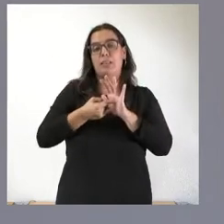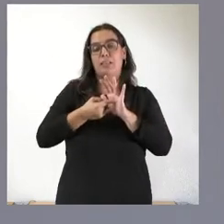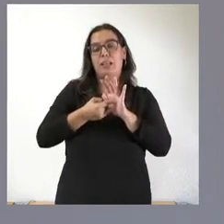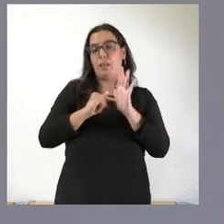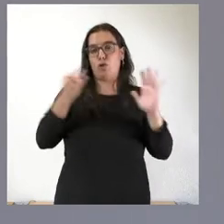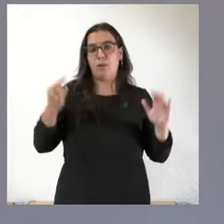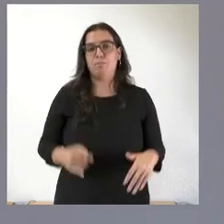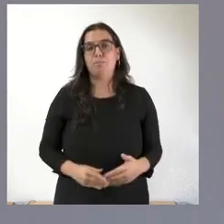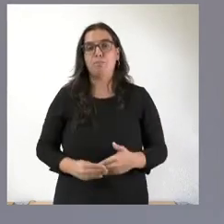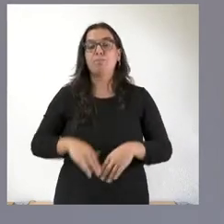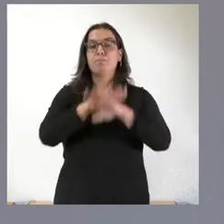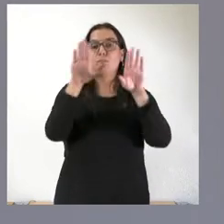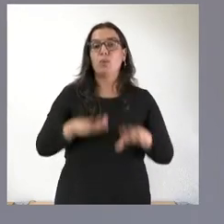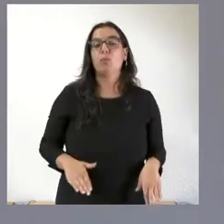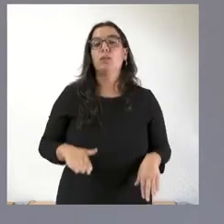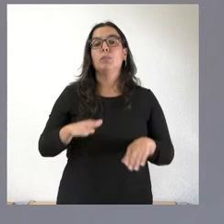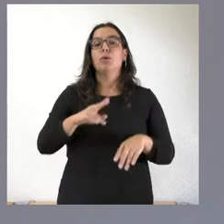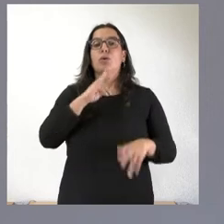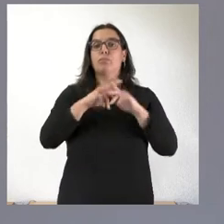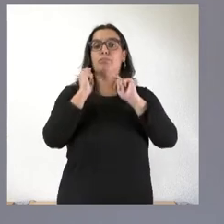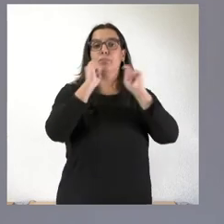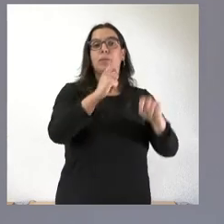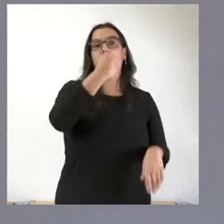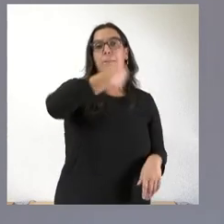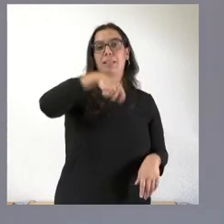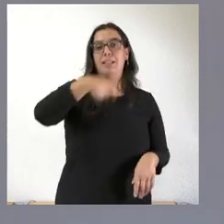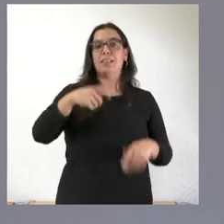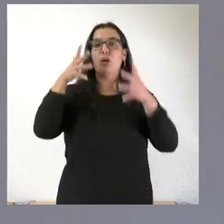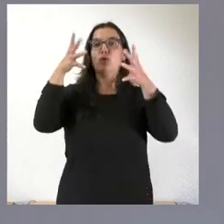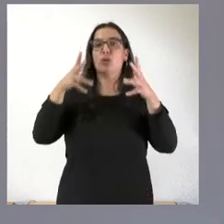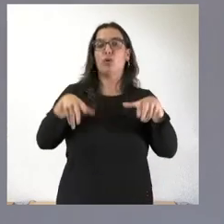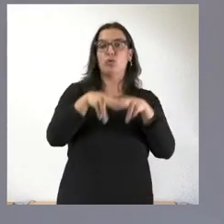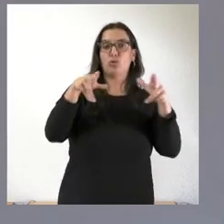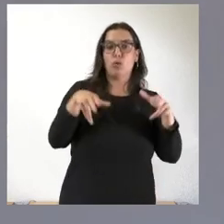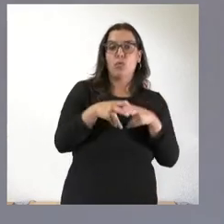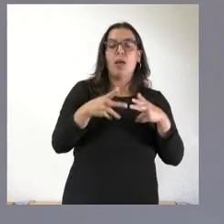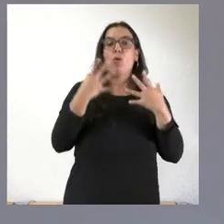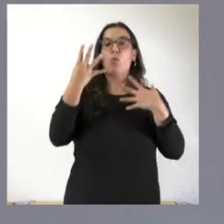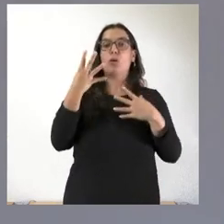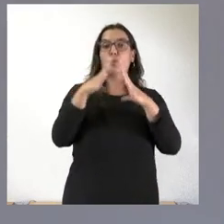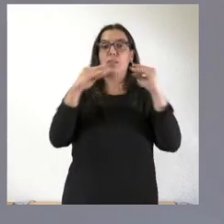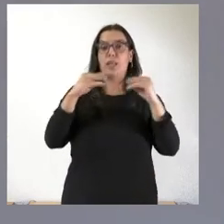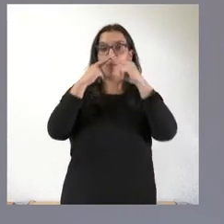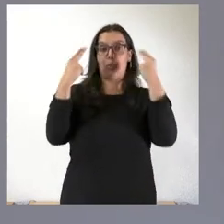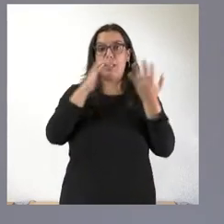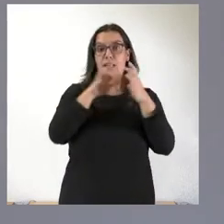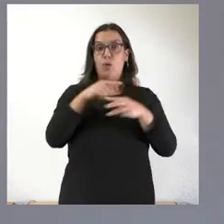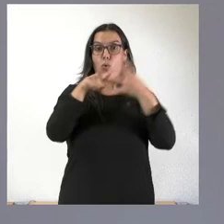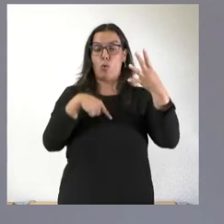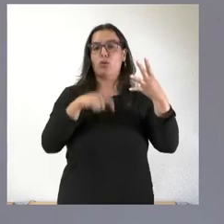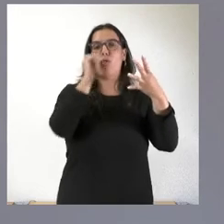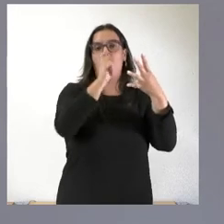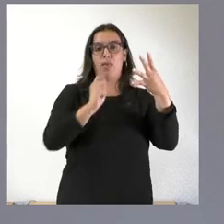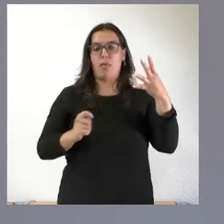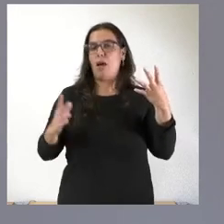por último, se renueva el nombramiento de los presidentes de los consejos sociales de las 4 universidades públicas de Castilla y León, que recae en las